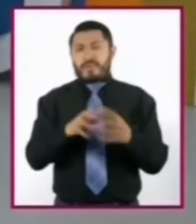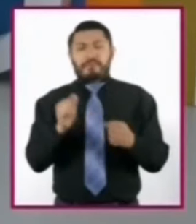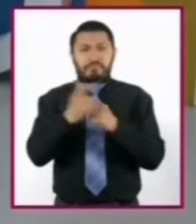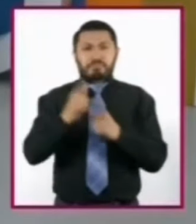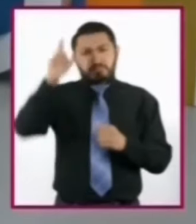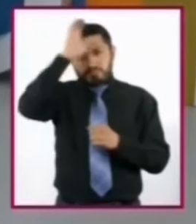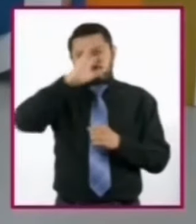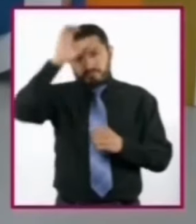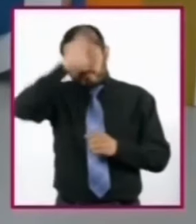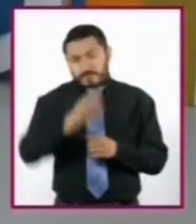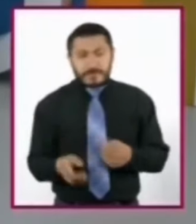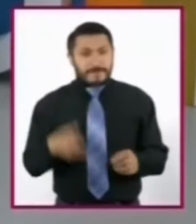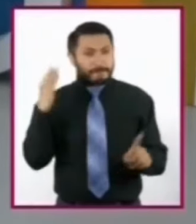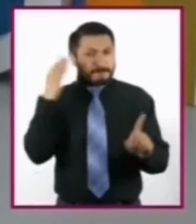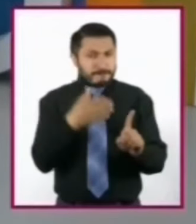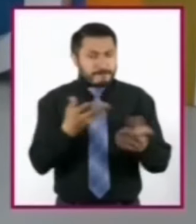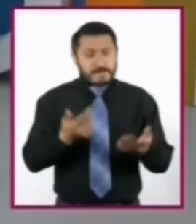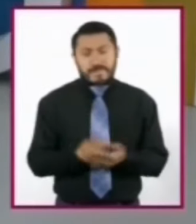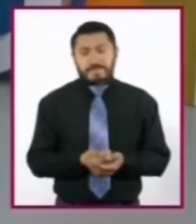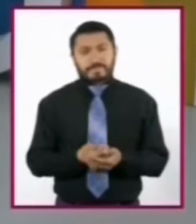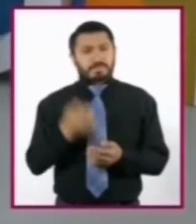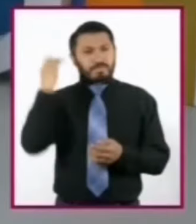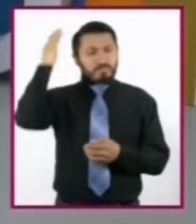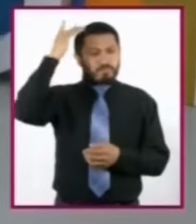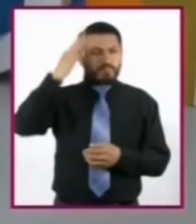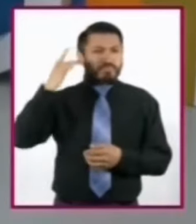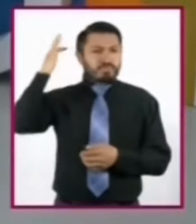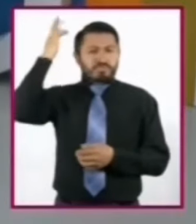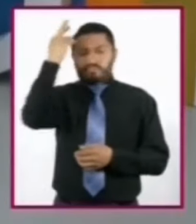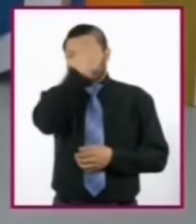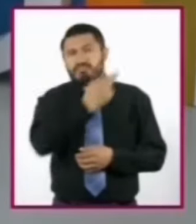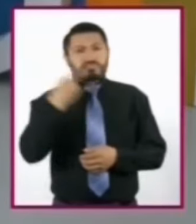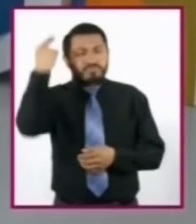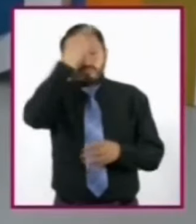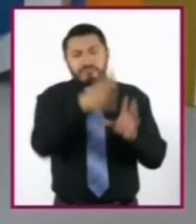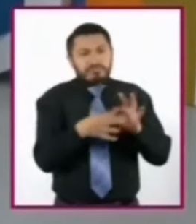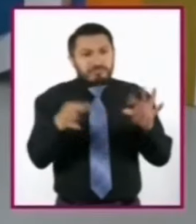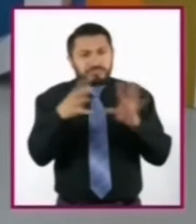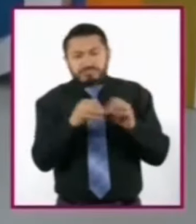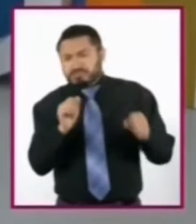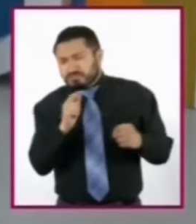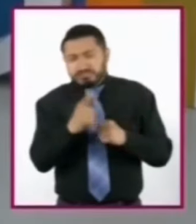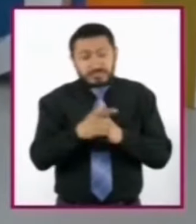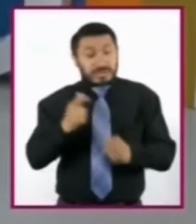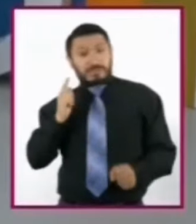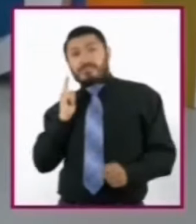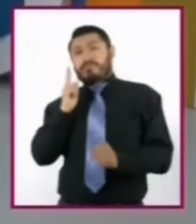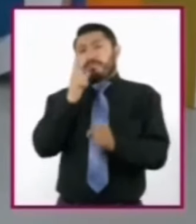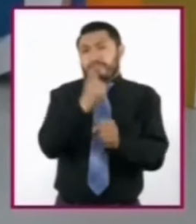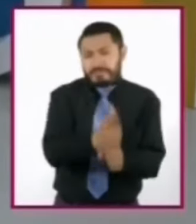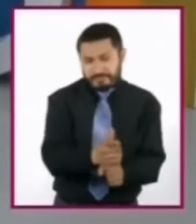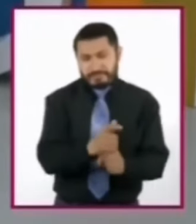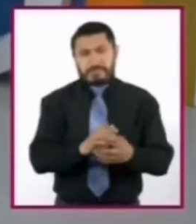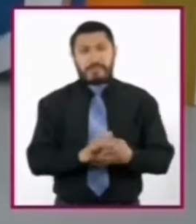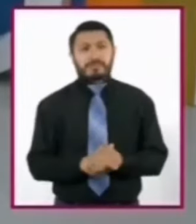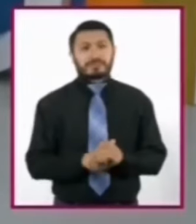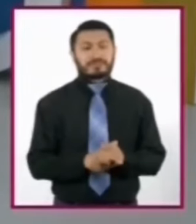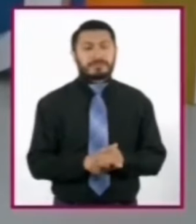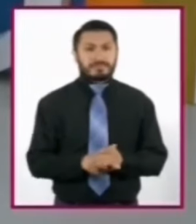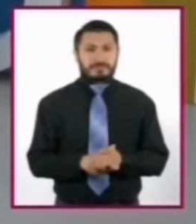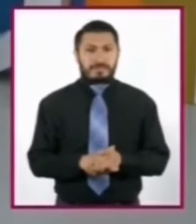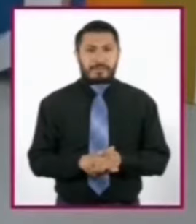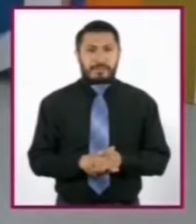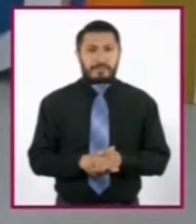científico y tiene la finalidad de analizar, describir, explicar o predecir algún fenómeno. Muy